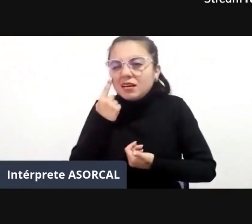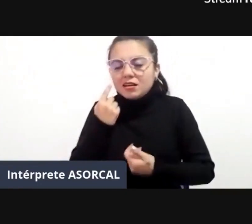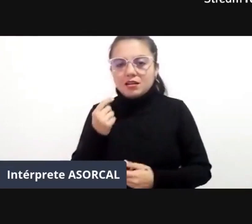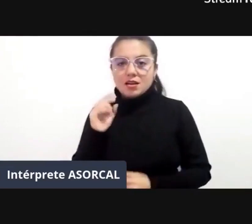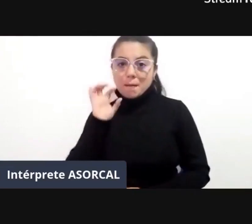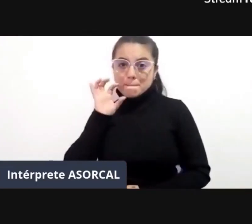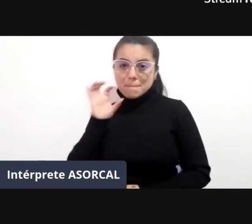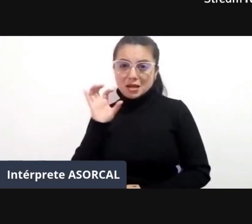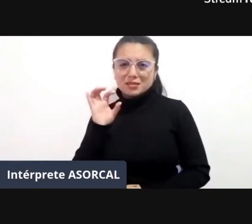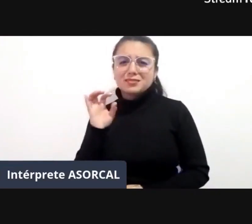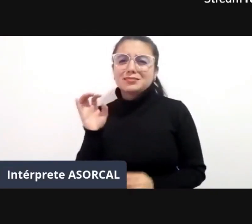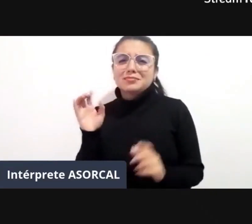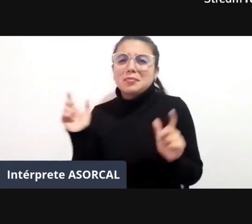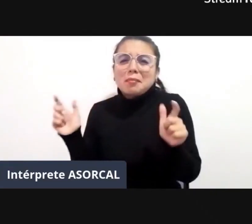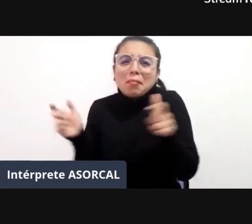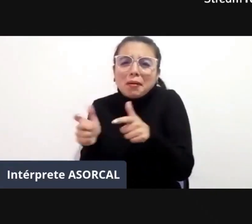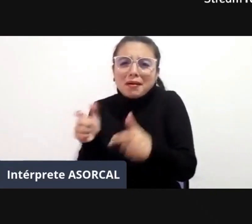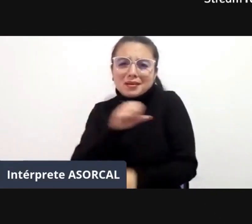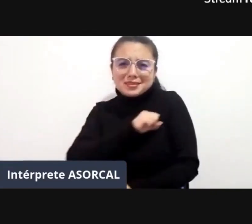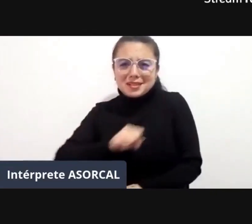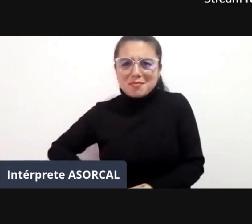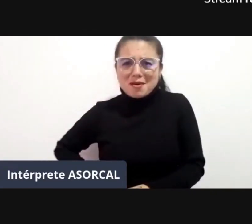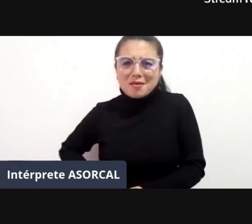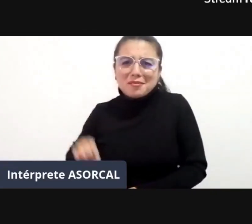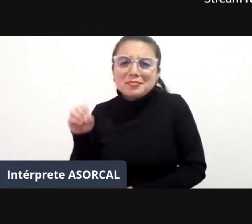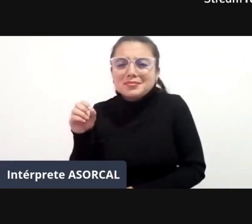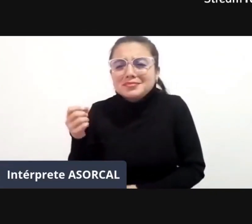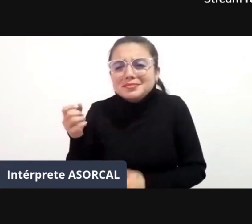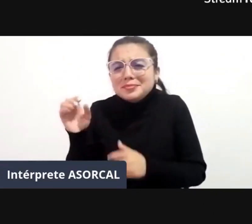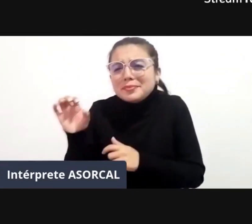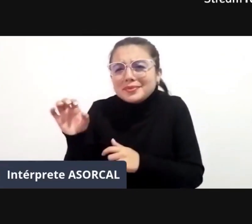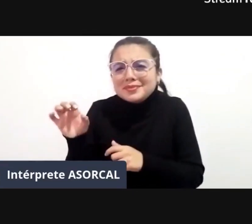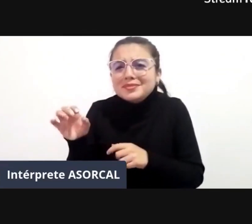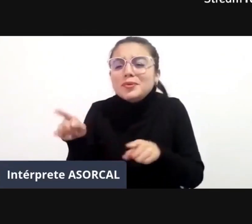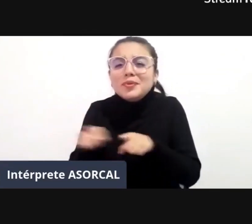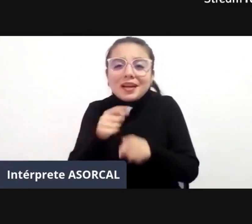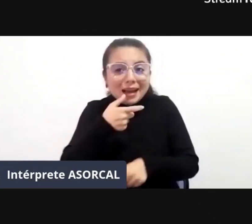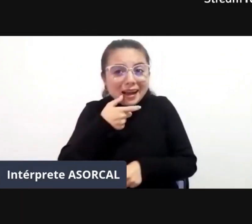tan grande como el doble del departamento de Caldas,